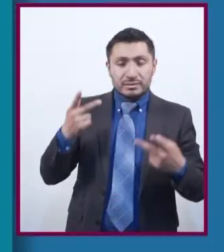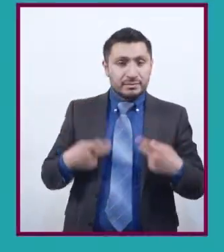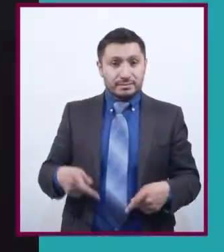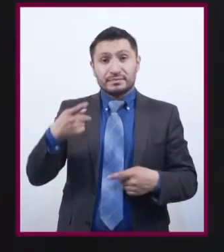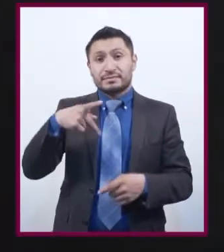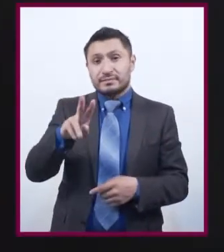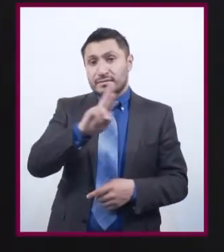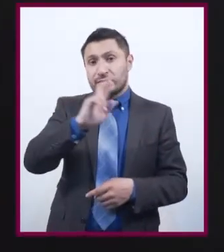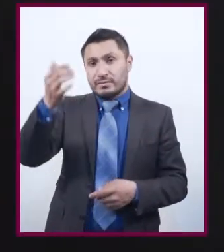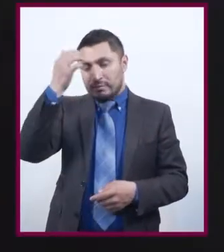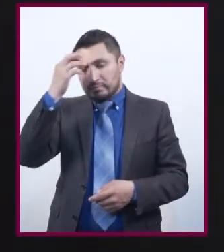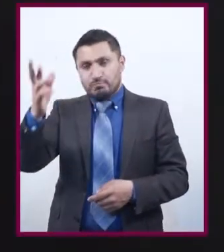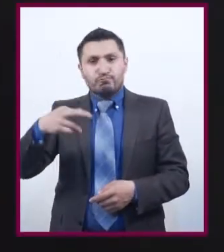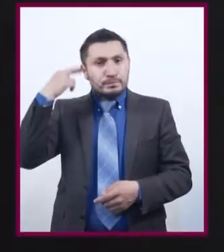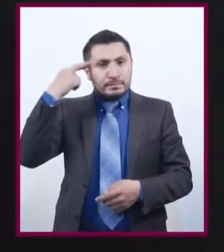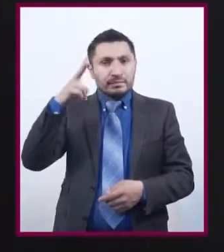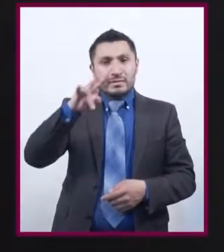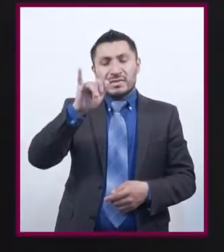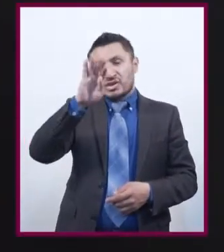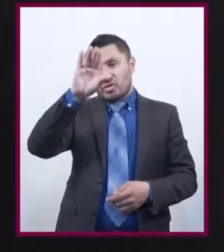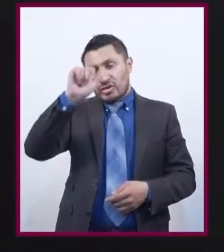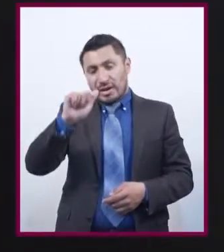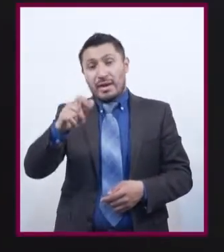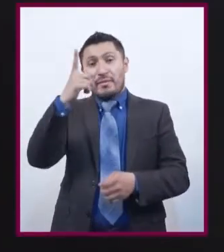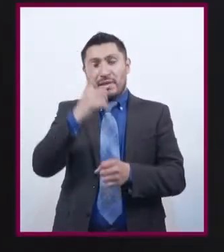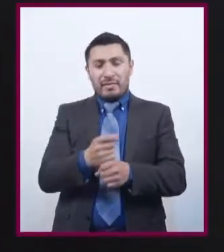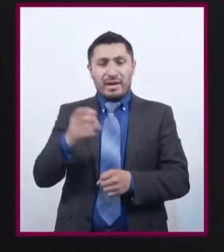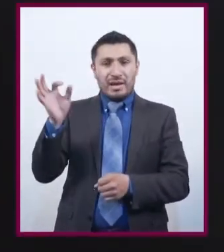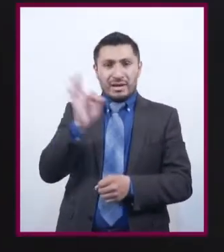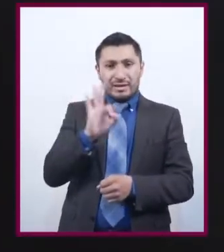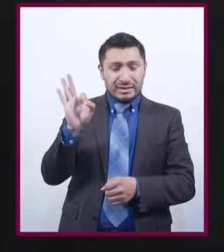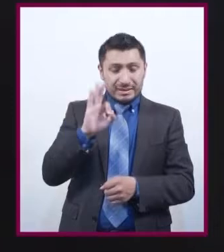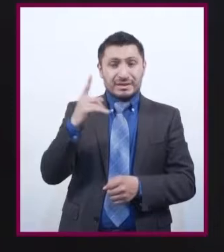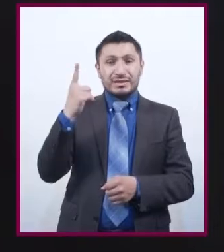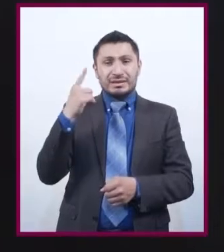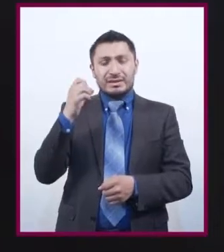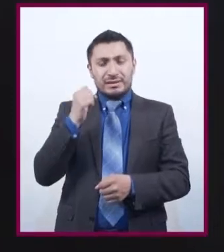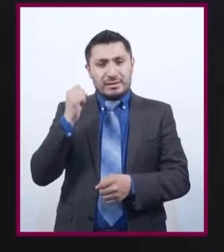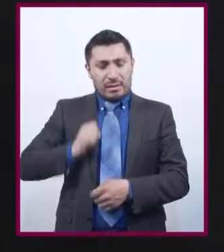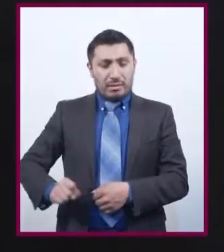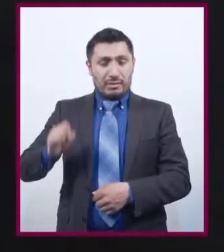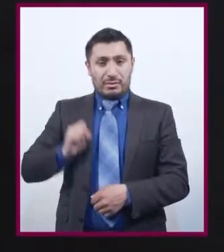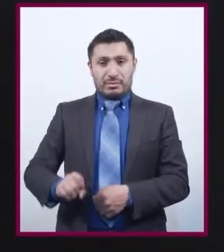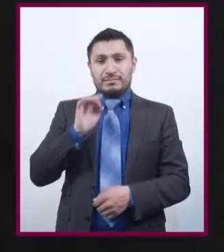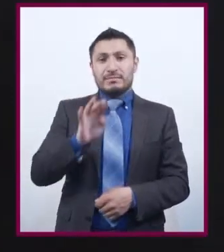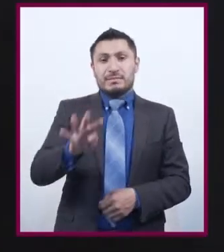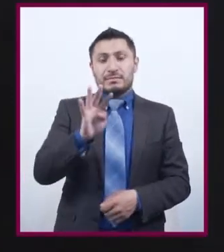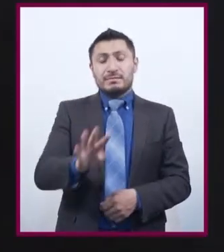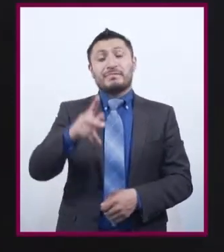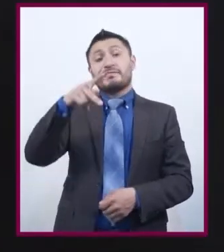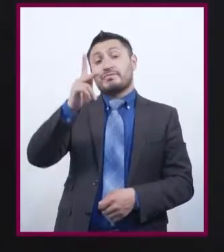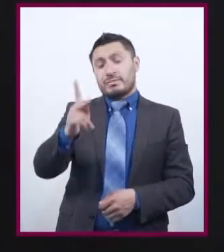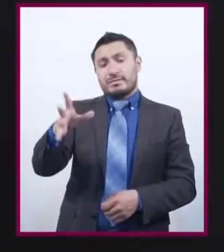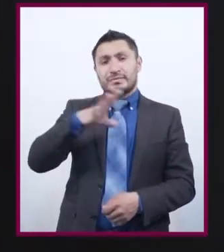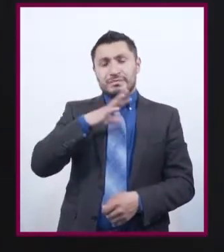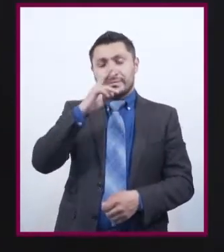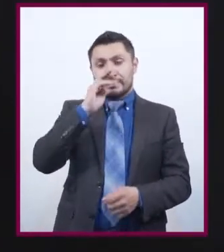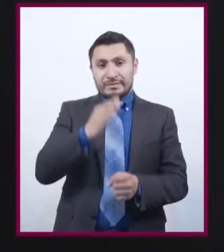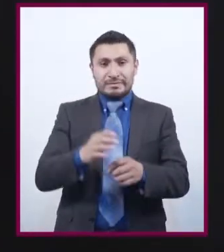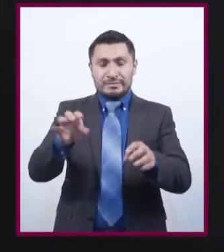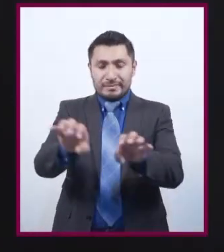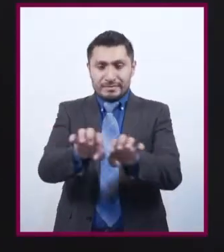soberanos ingleses aunque fue reconocido el reinado de Victoria primera durante casi todo el siglo 19 sino que